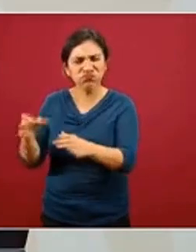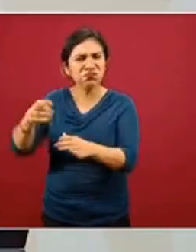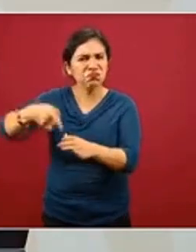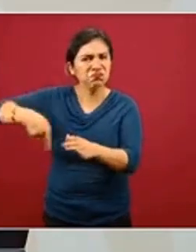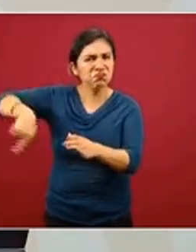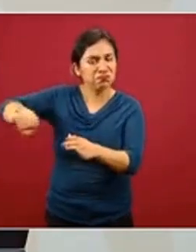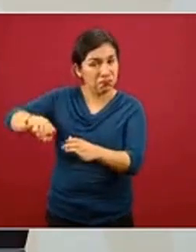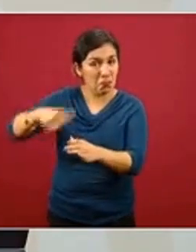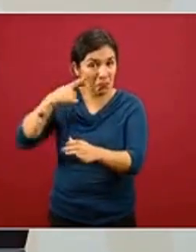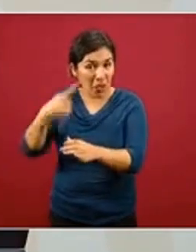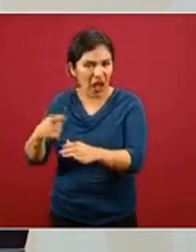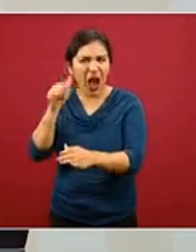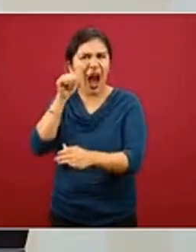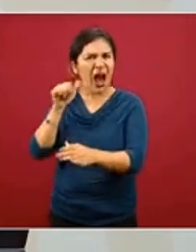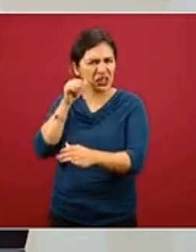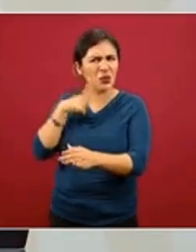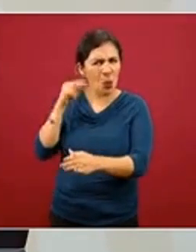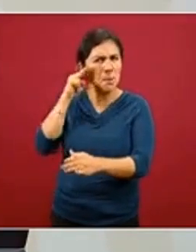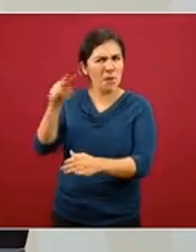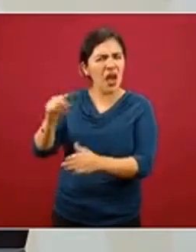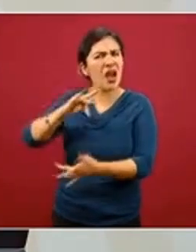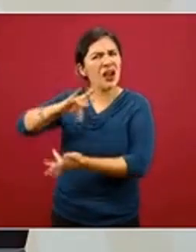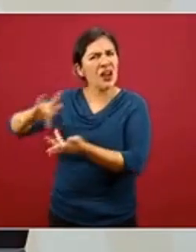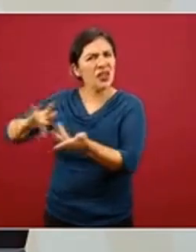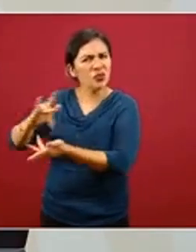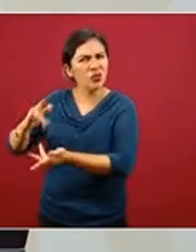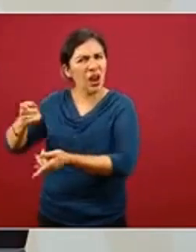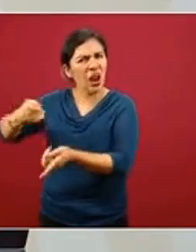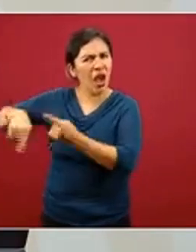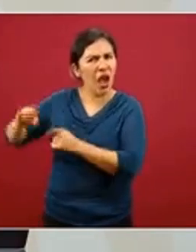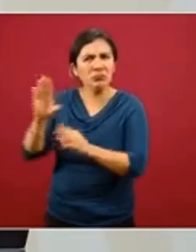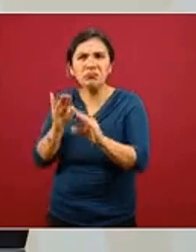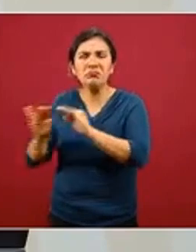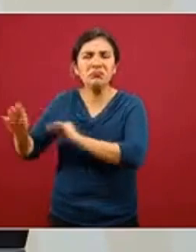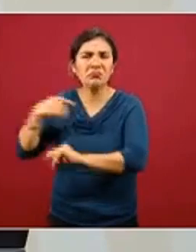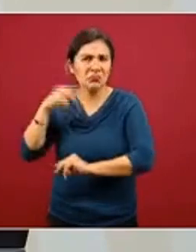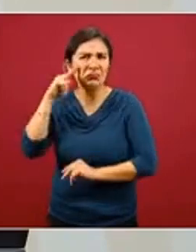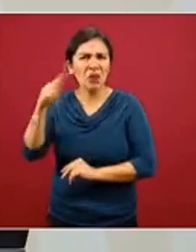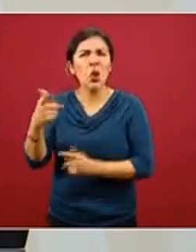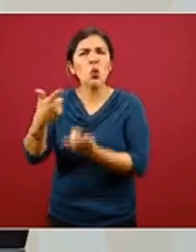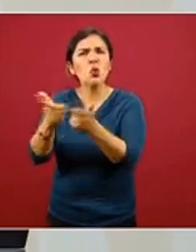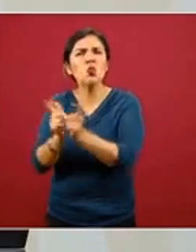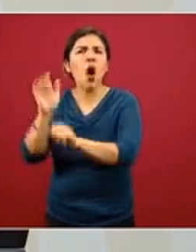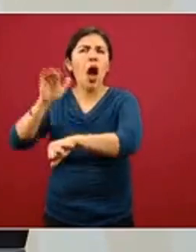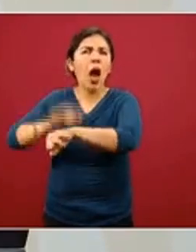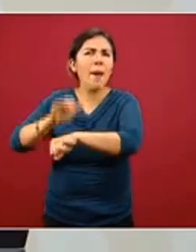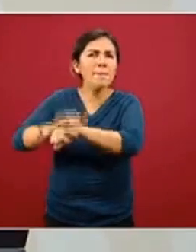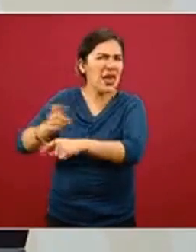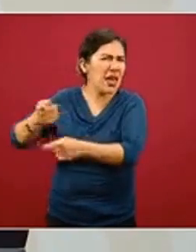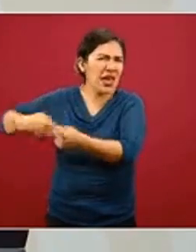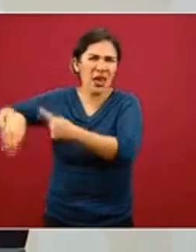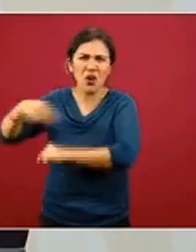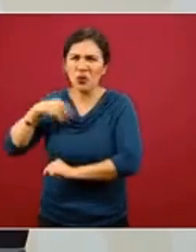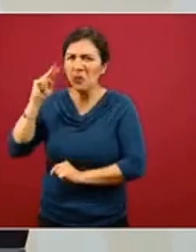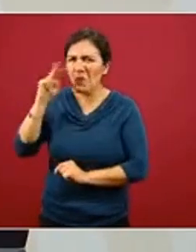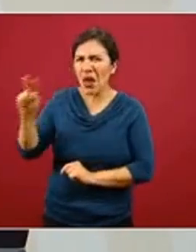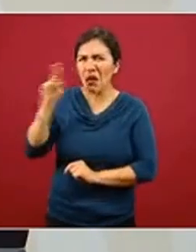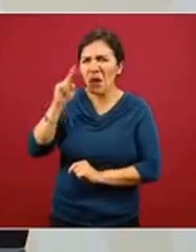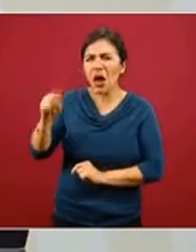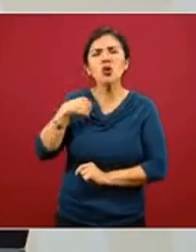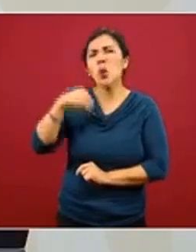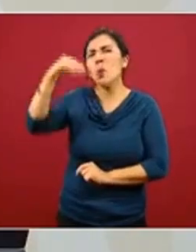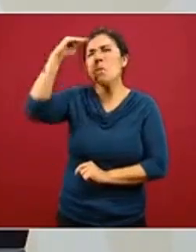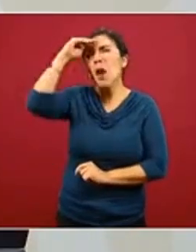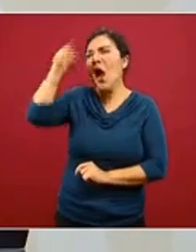selecto. Ayer me llamó la atención verlo en redes sociales, algunos grupos de amigos de estos comunicadores, no había ubicado